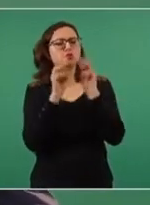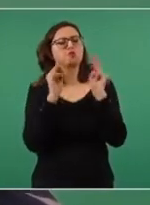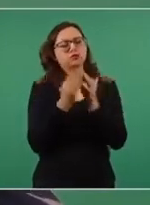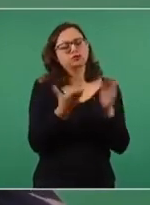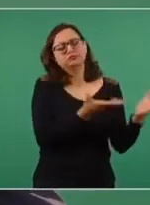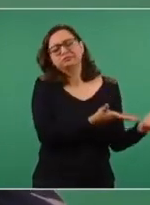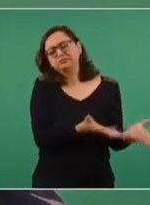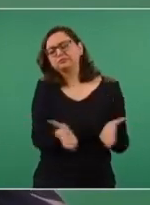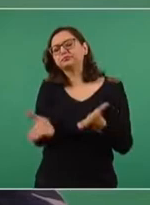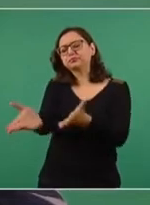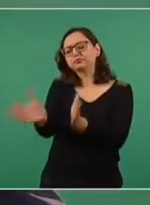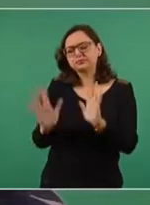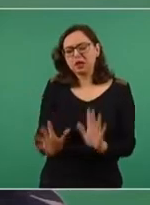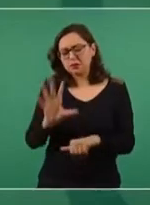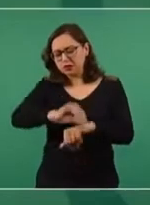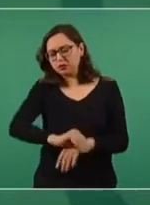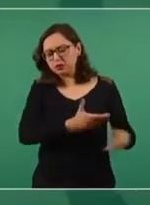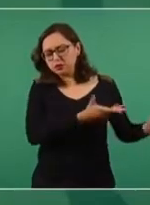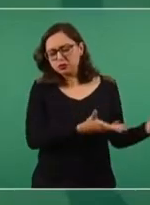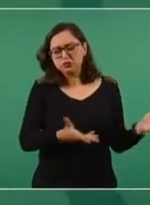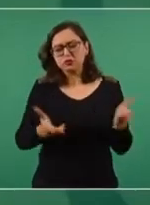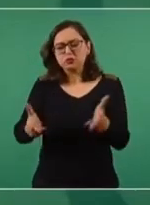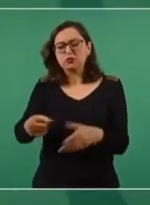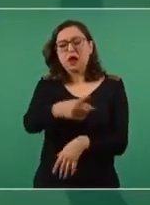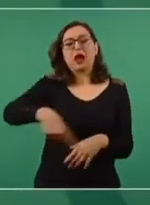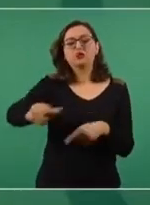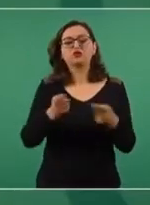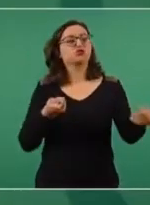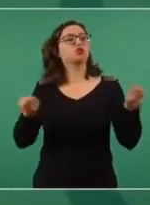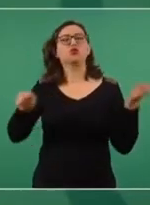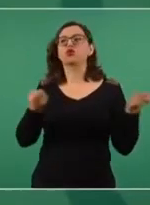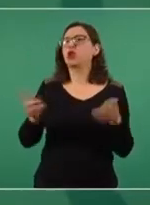los grupos de autodefensa.